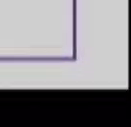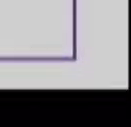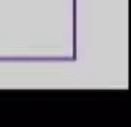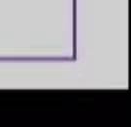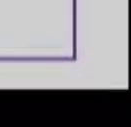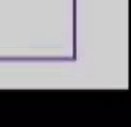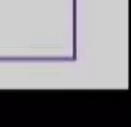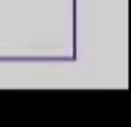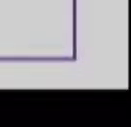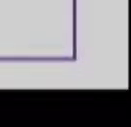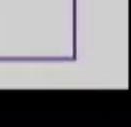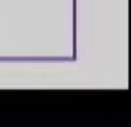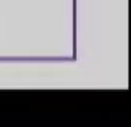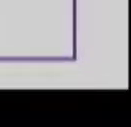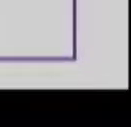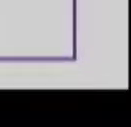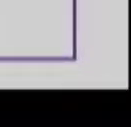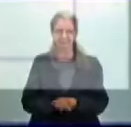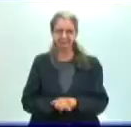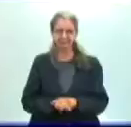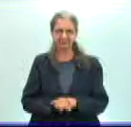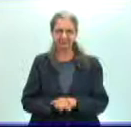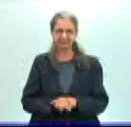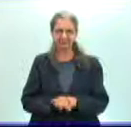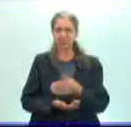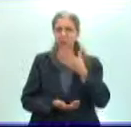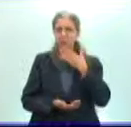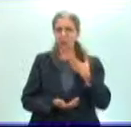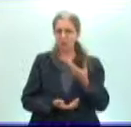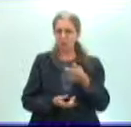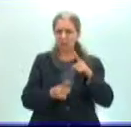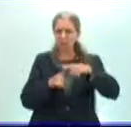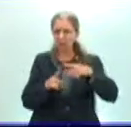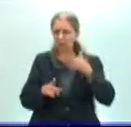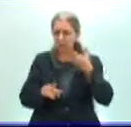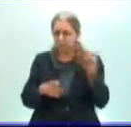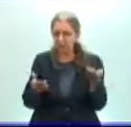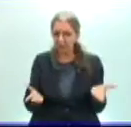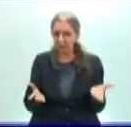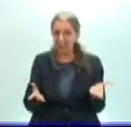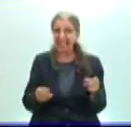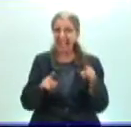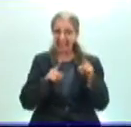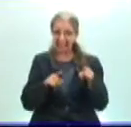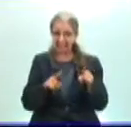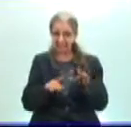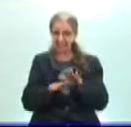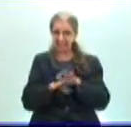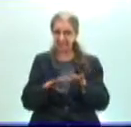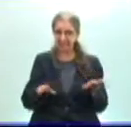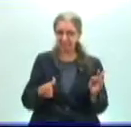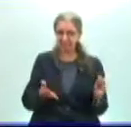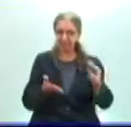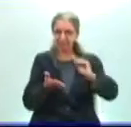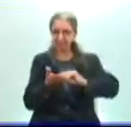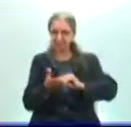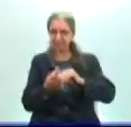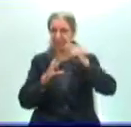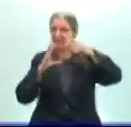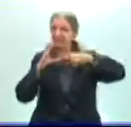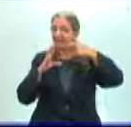¿Cómo expresar este teorema? Fíjate que ya te aparecen las ecuaciones que en tu